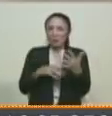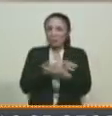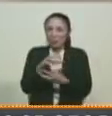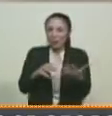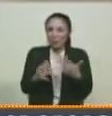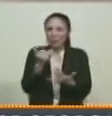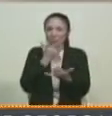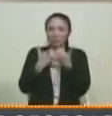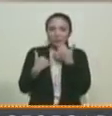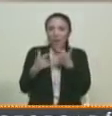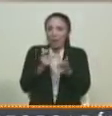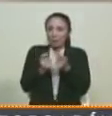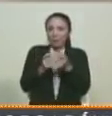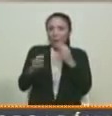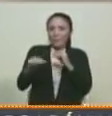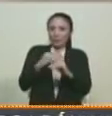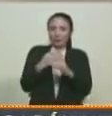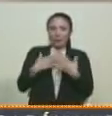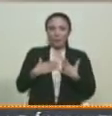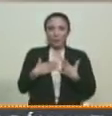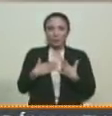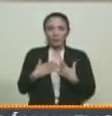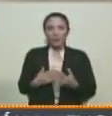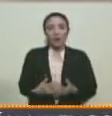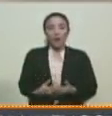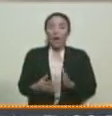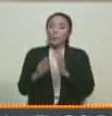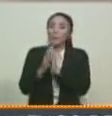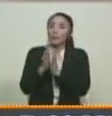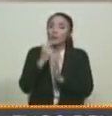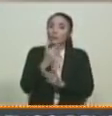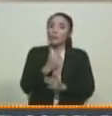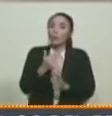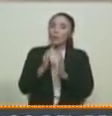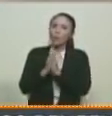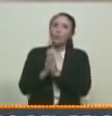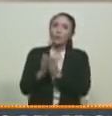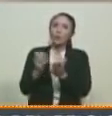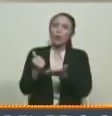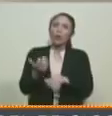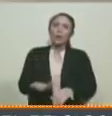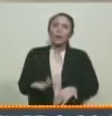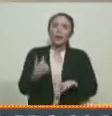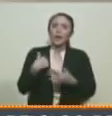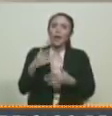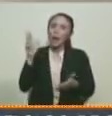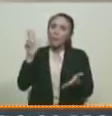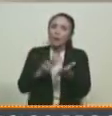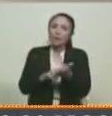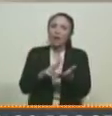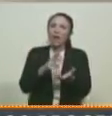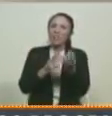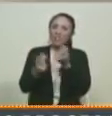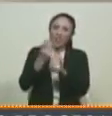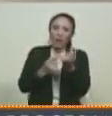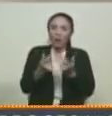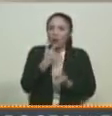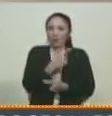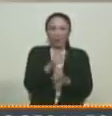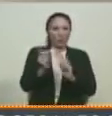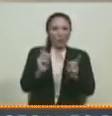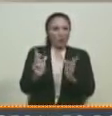Y me escribió, porque me había pedido autorización para hacer algo, yo se la negué.